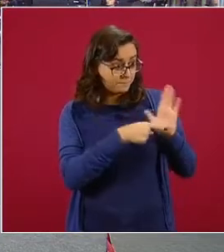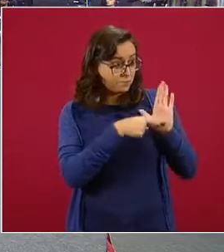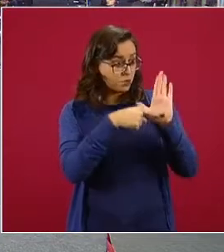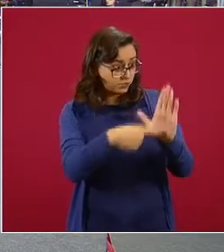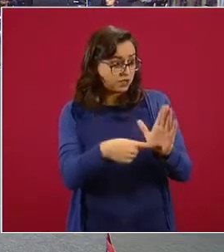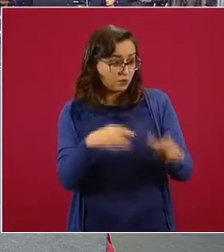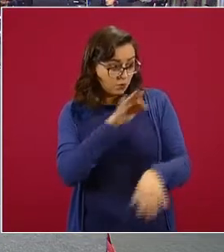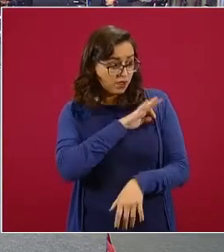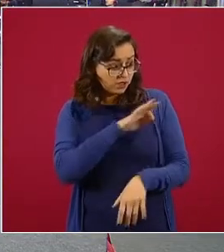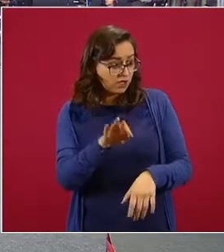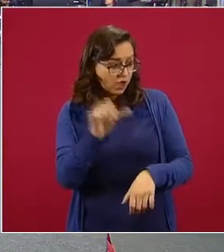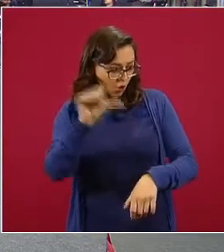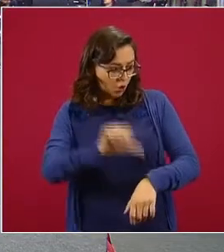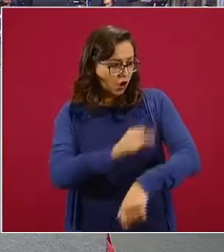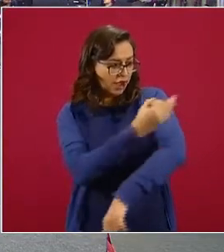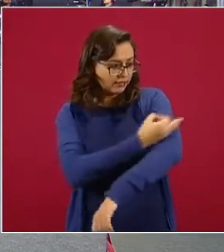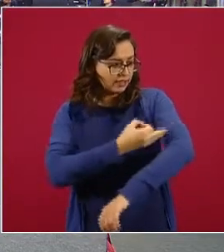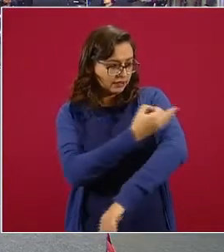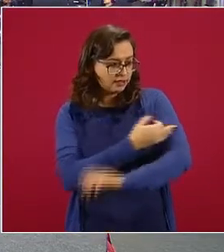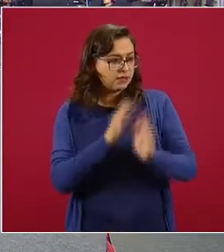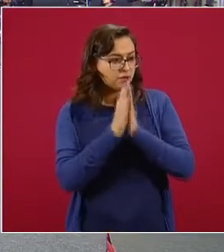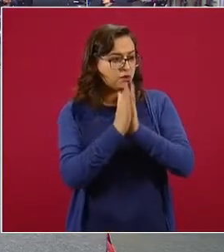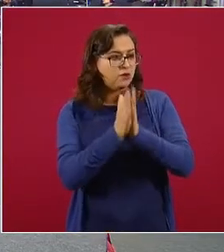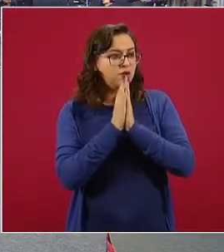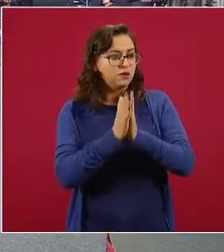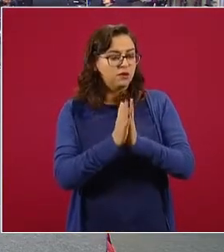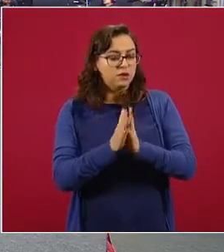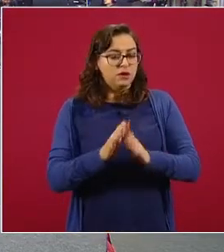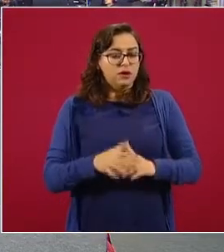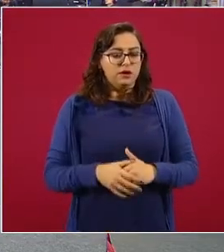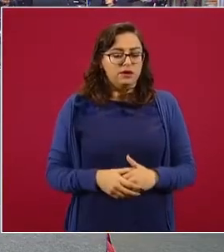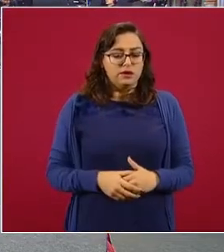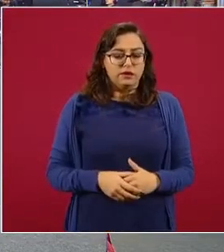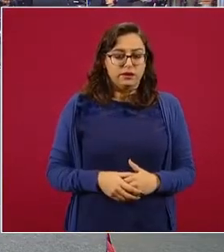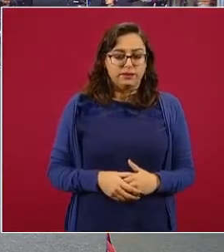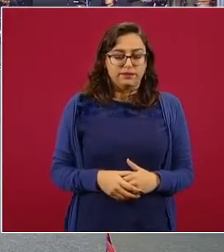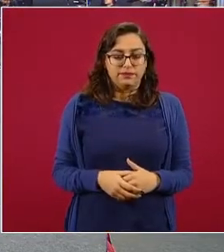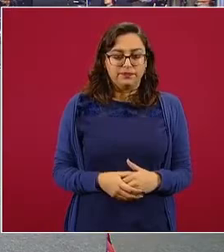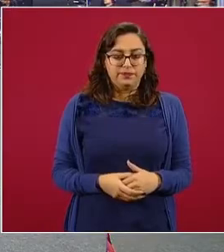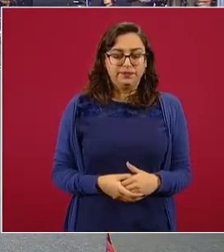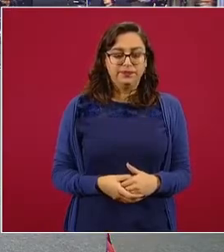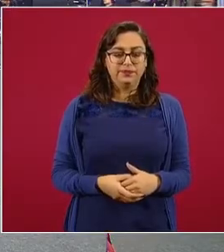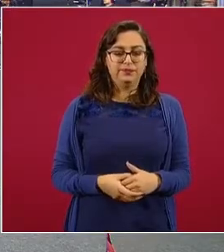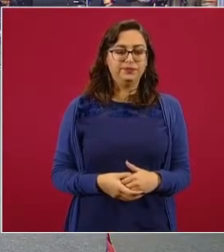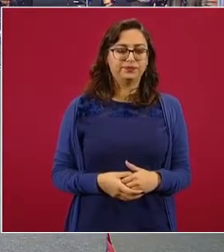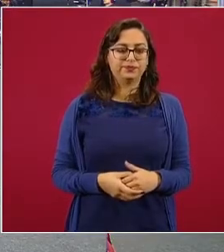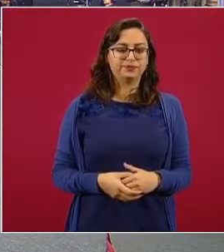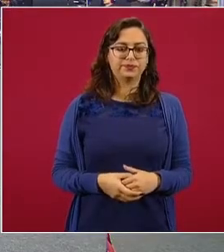salud. Por favor. O sea, porque